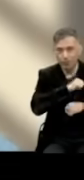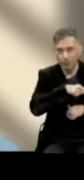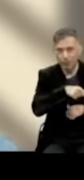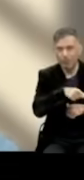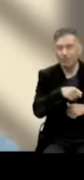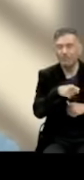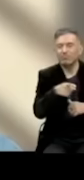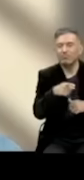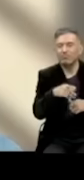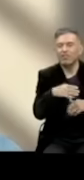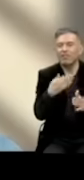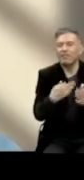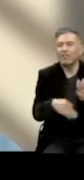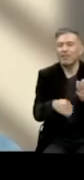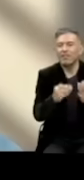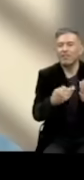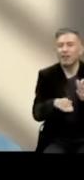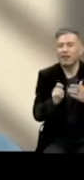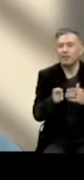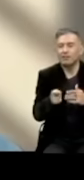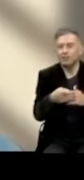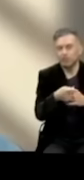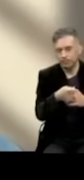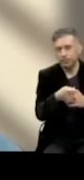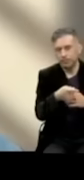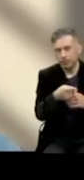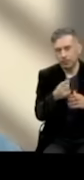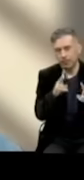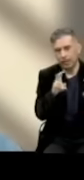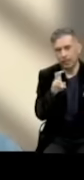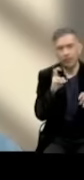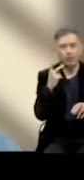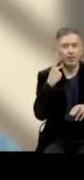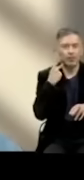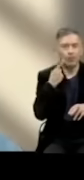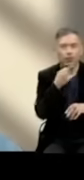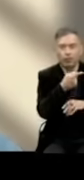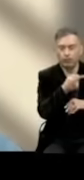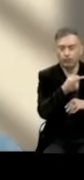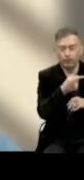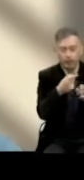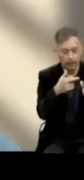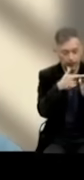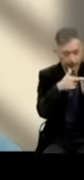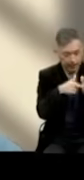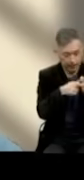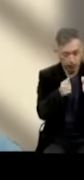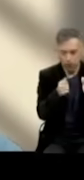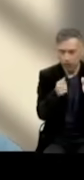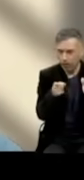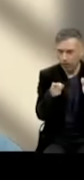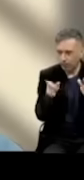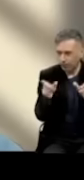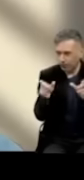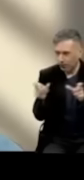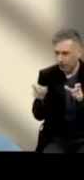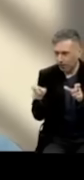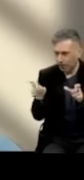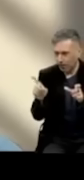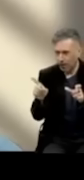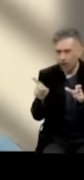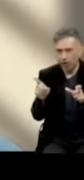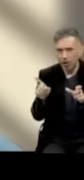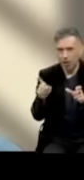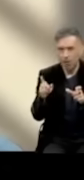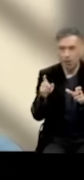político. Los filtros que se han establecido filtran a quien no deben y